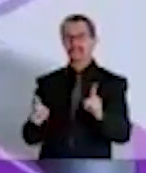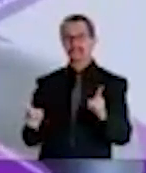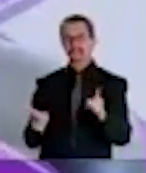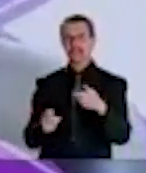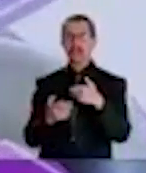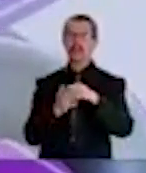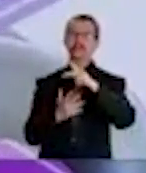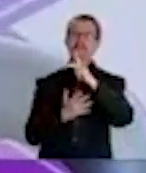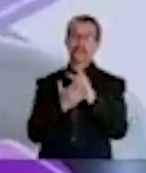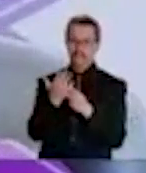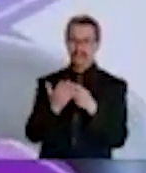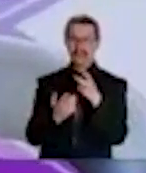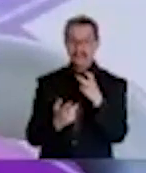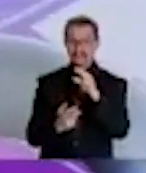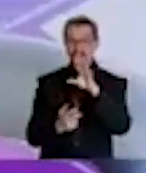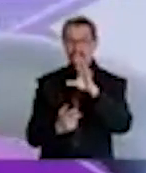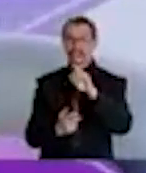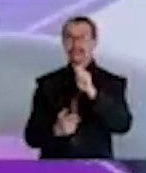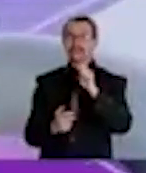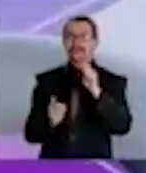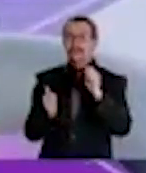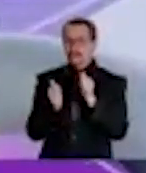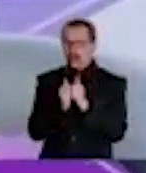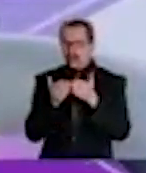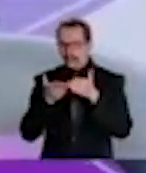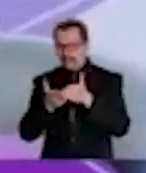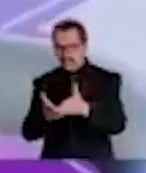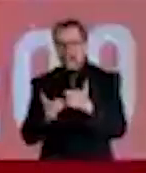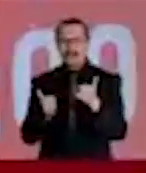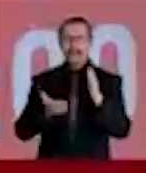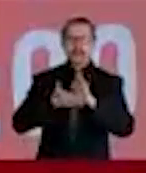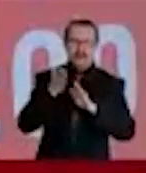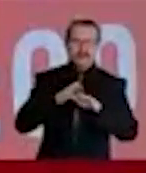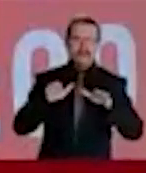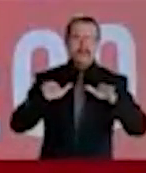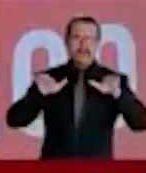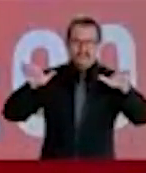carreteras bien a las locuras de lópez obrador